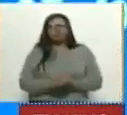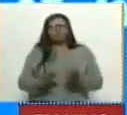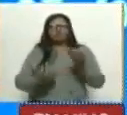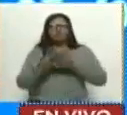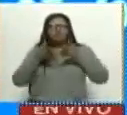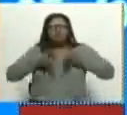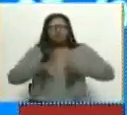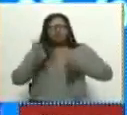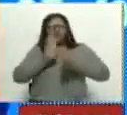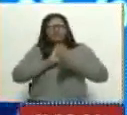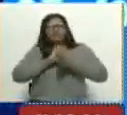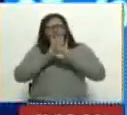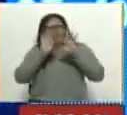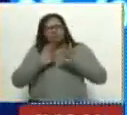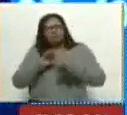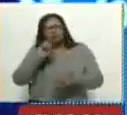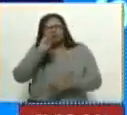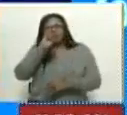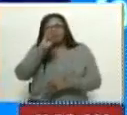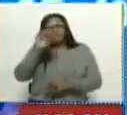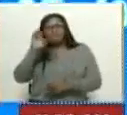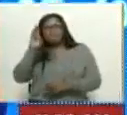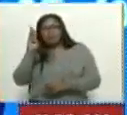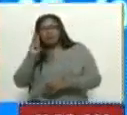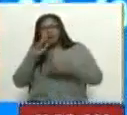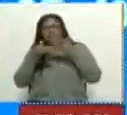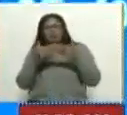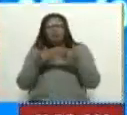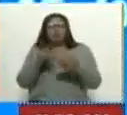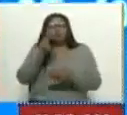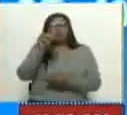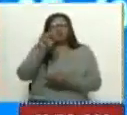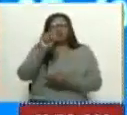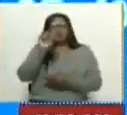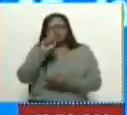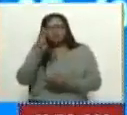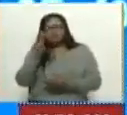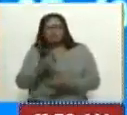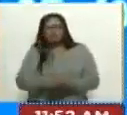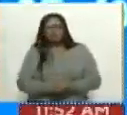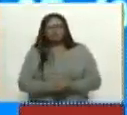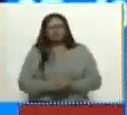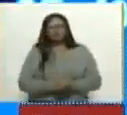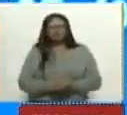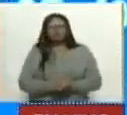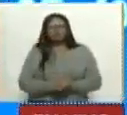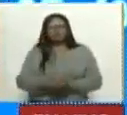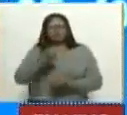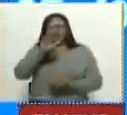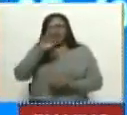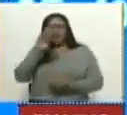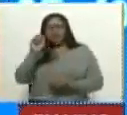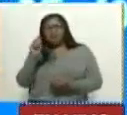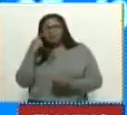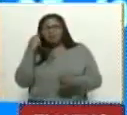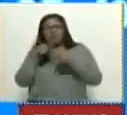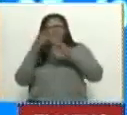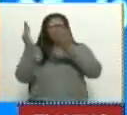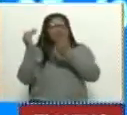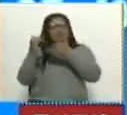de la OPEP el nacimiento de la celac de unasur del Alba el renacimiento de la